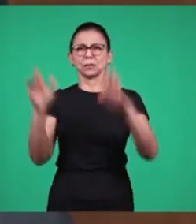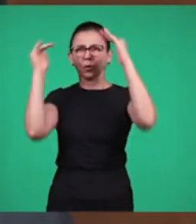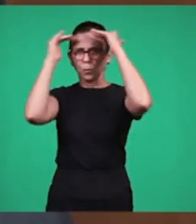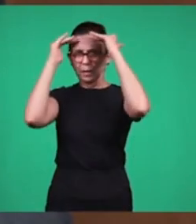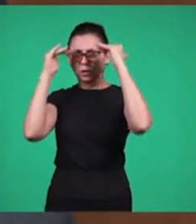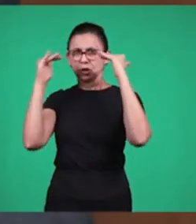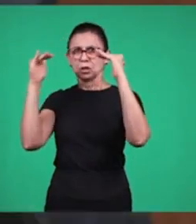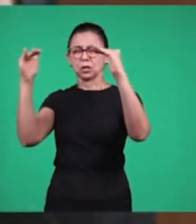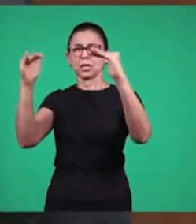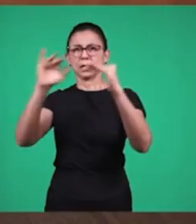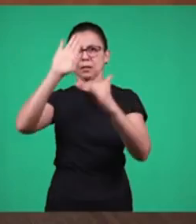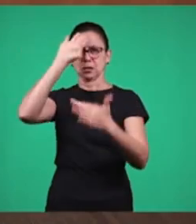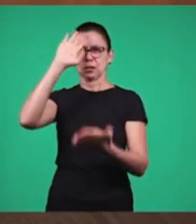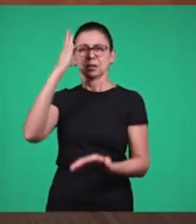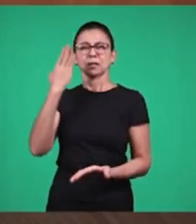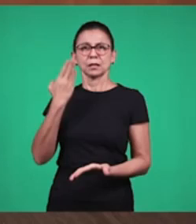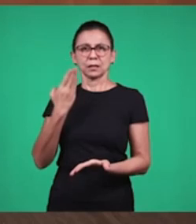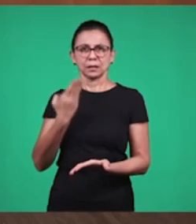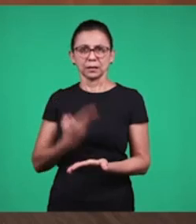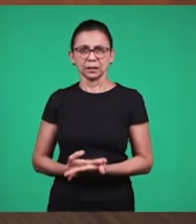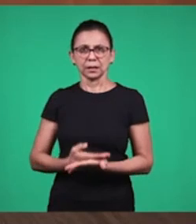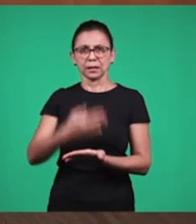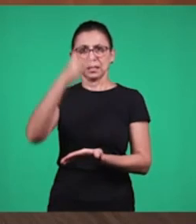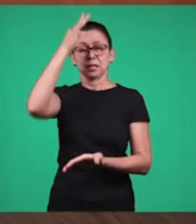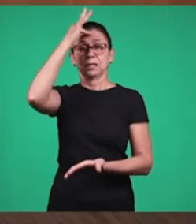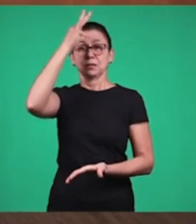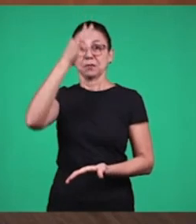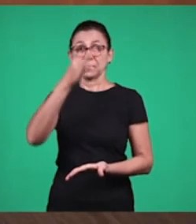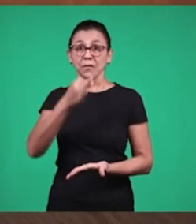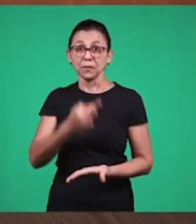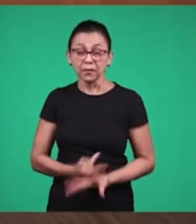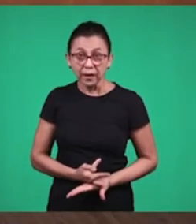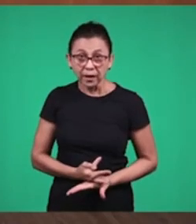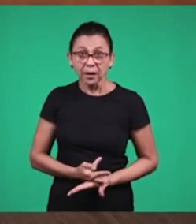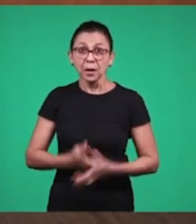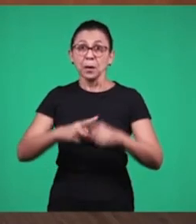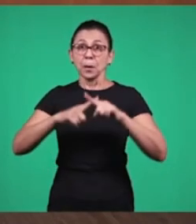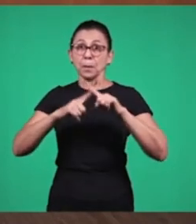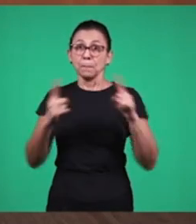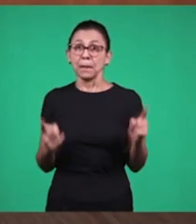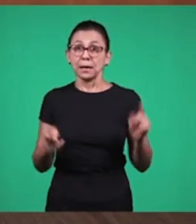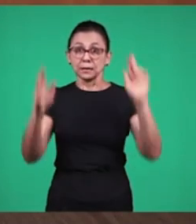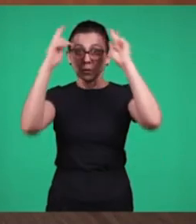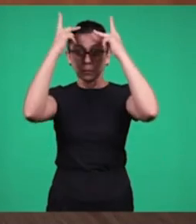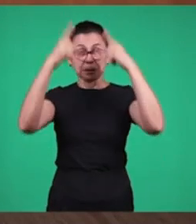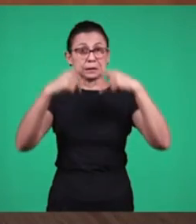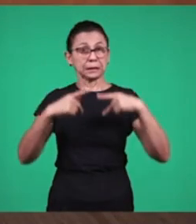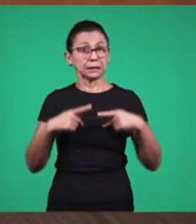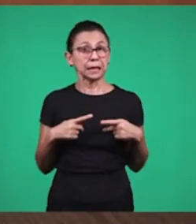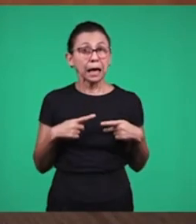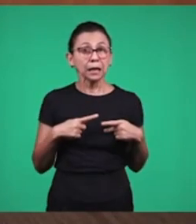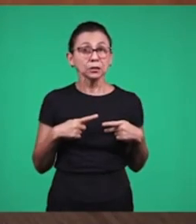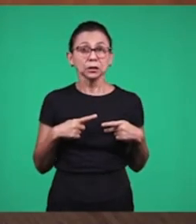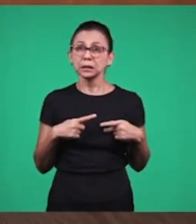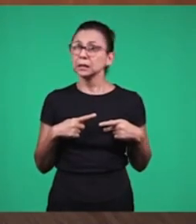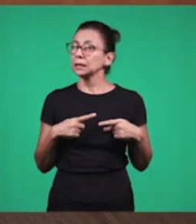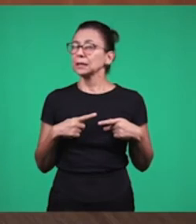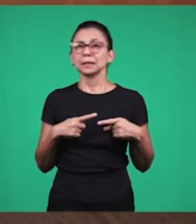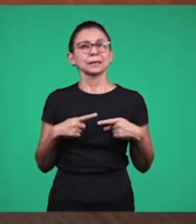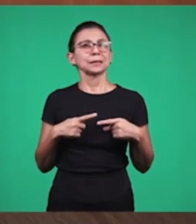y fuerza, pero el hombre no puede vivir independiente,